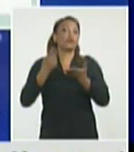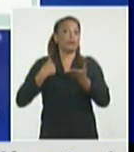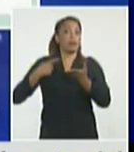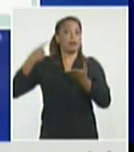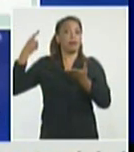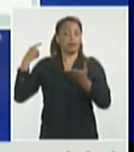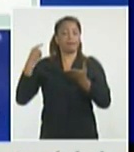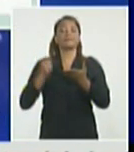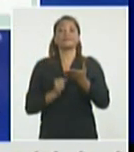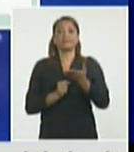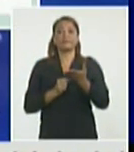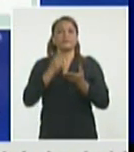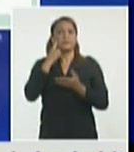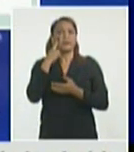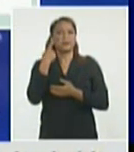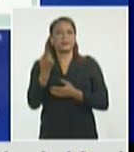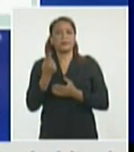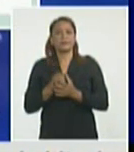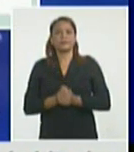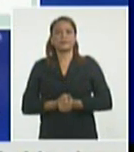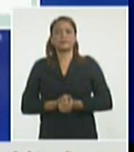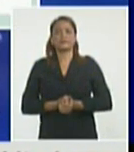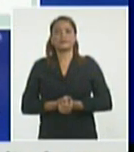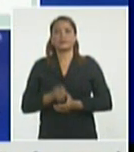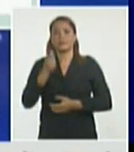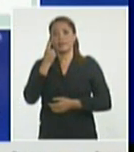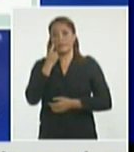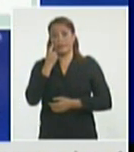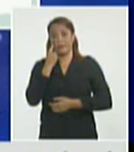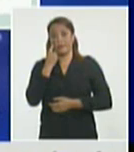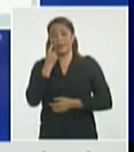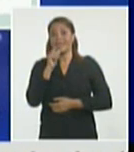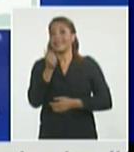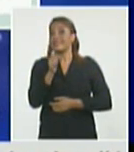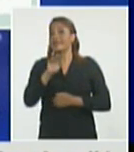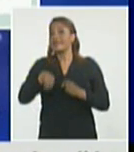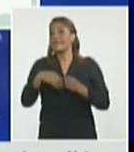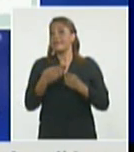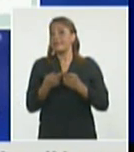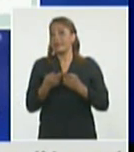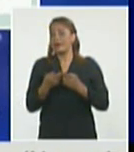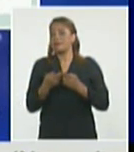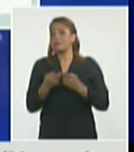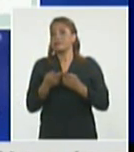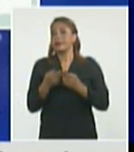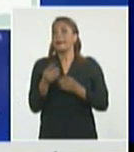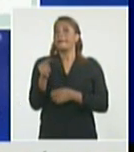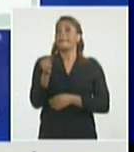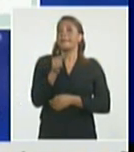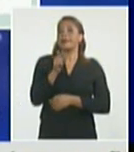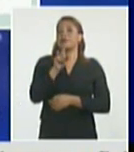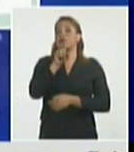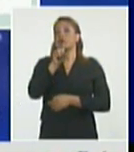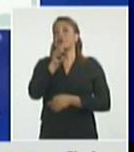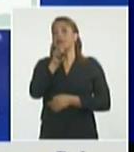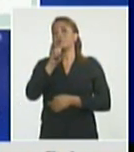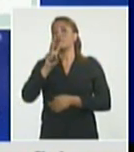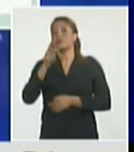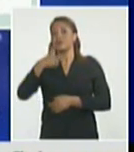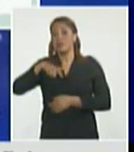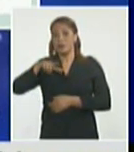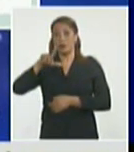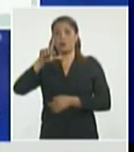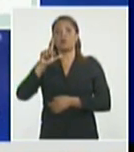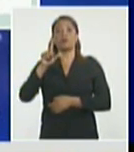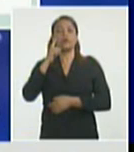Se puede apreciar ahí que en los últimos 10 días, excepto el 12 de julio, que no